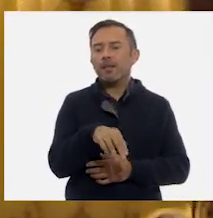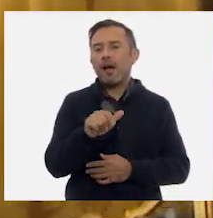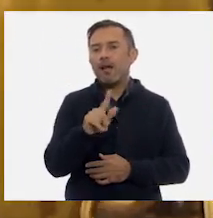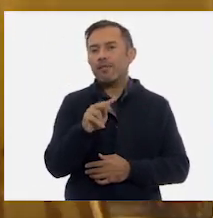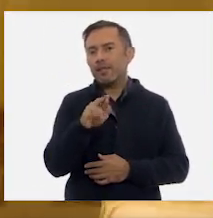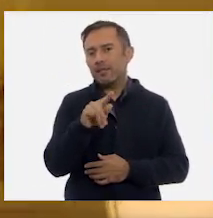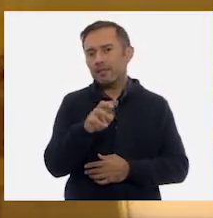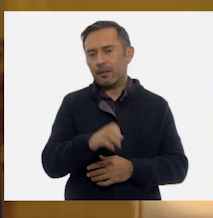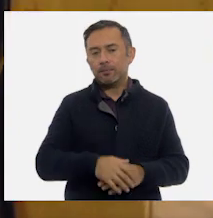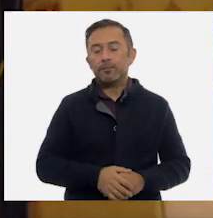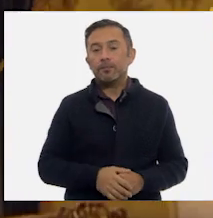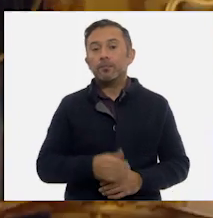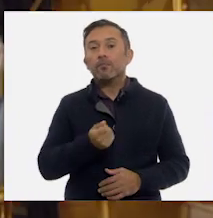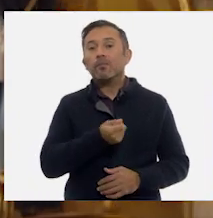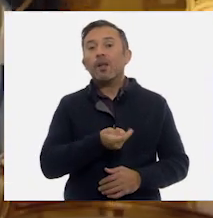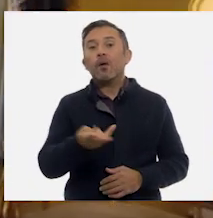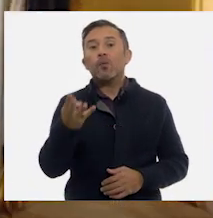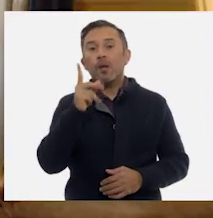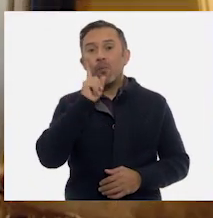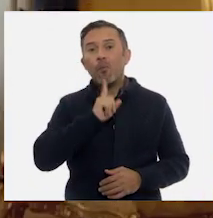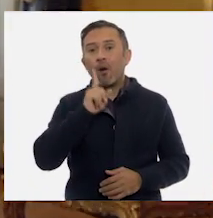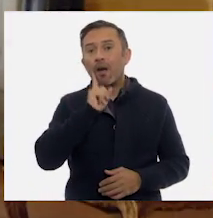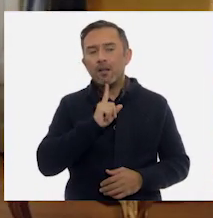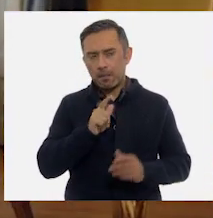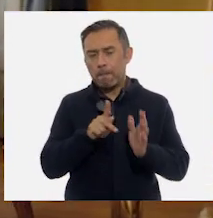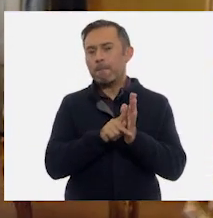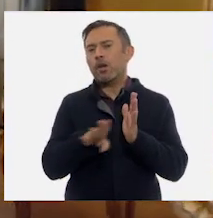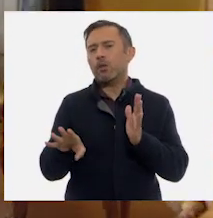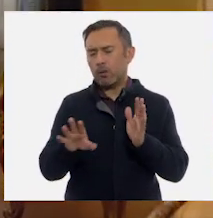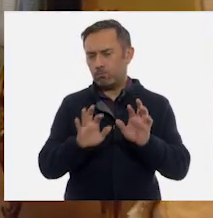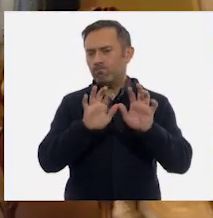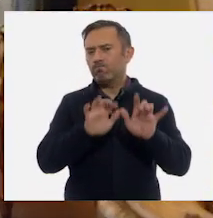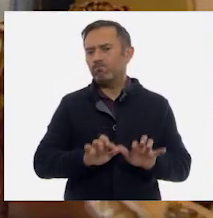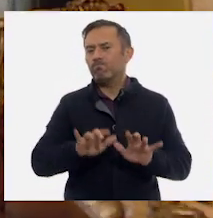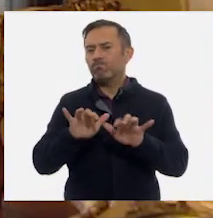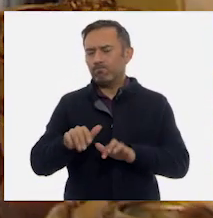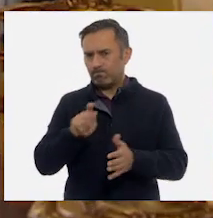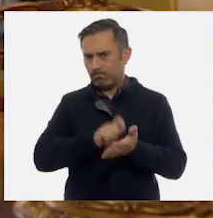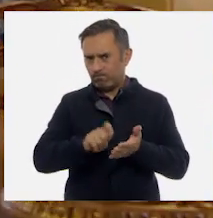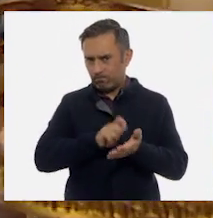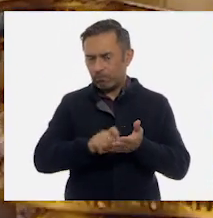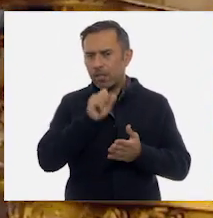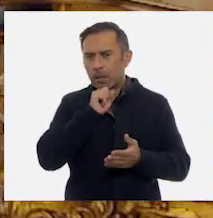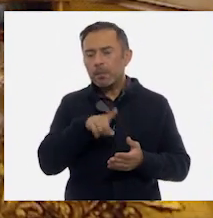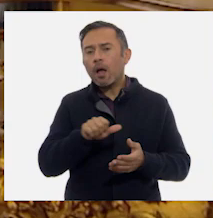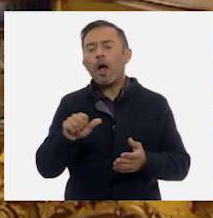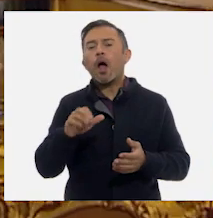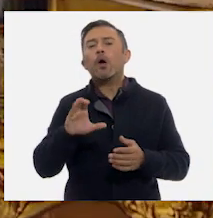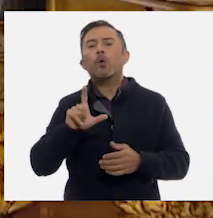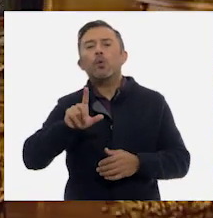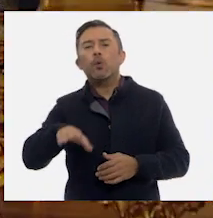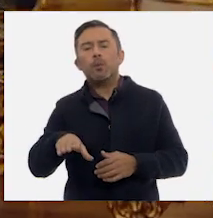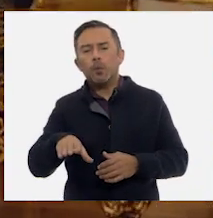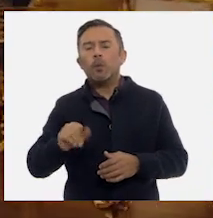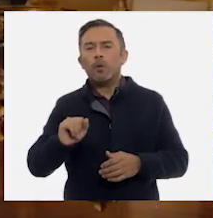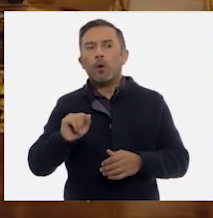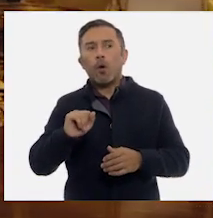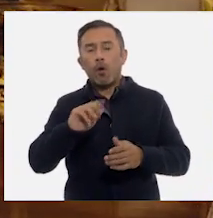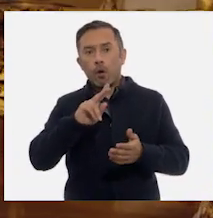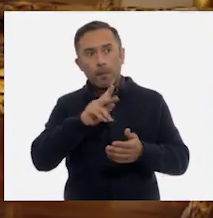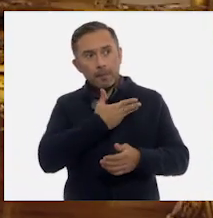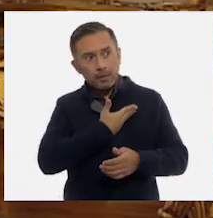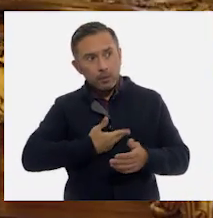Algunas mujeres, además de escribir en los periódicos, se dedicaron a organizar grupos y clubes antirreeleccionistas. También